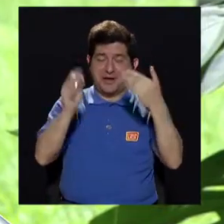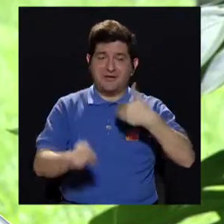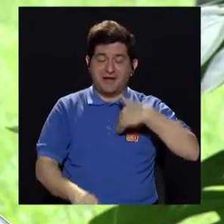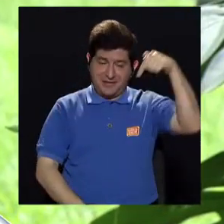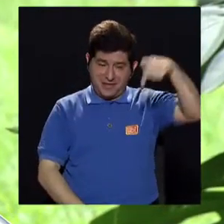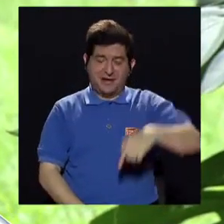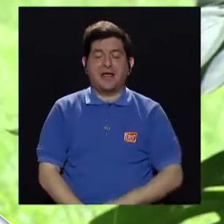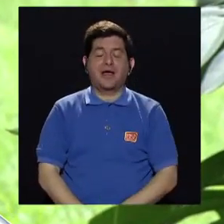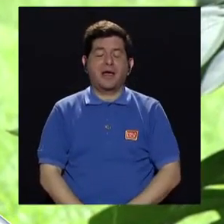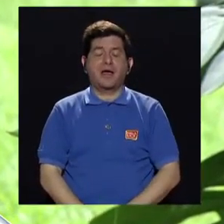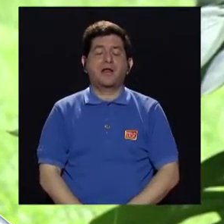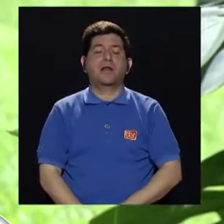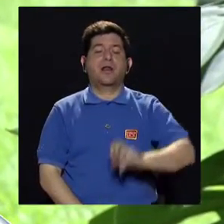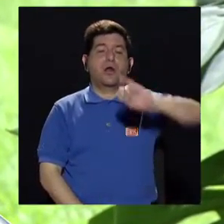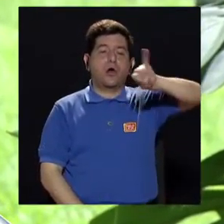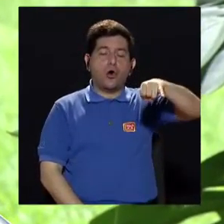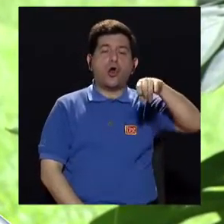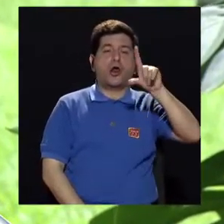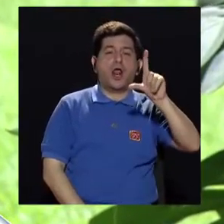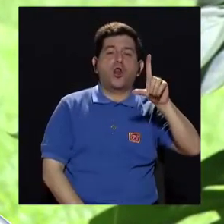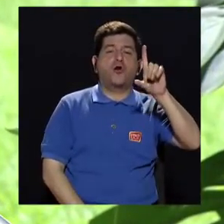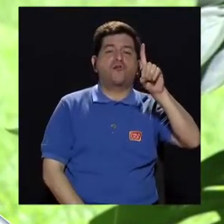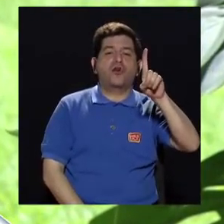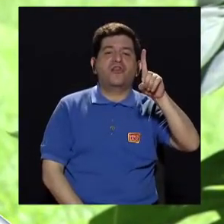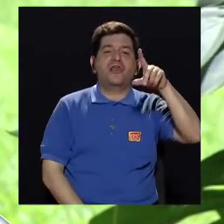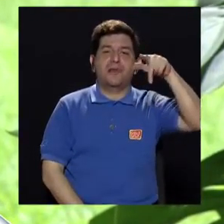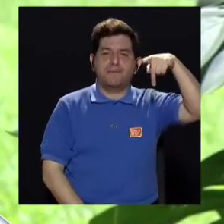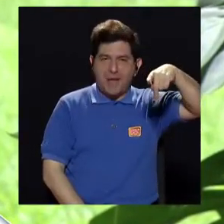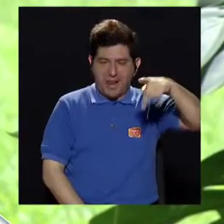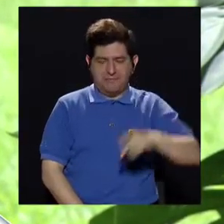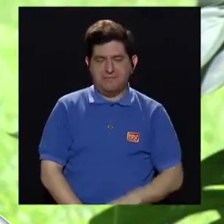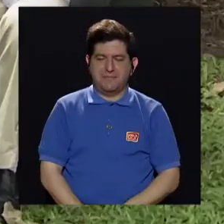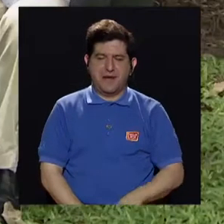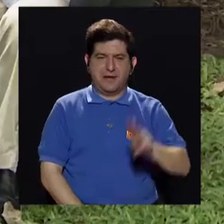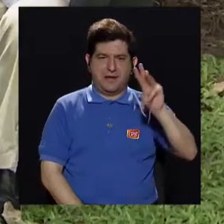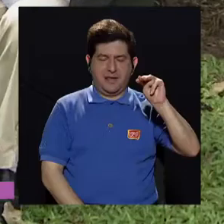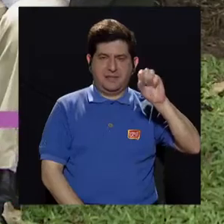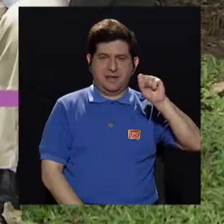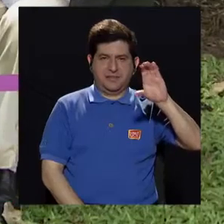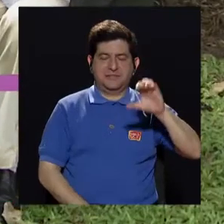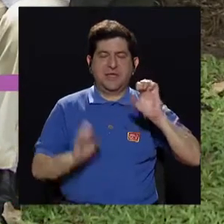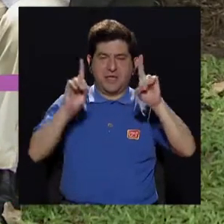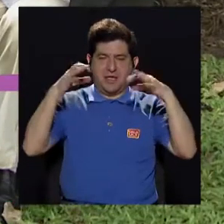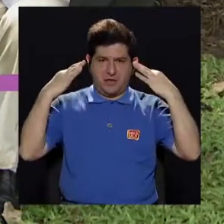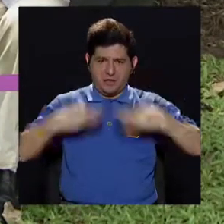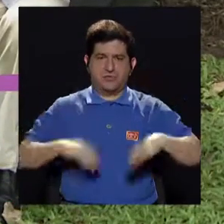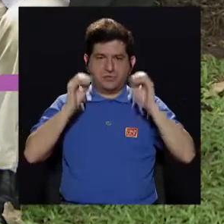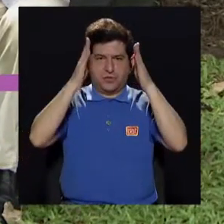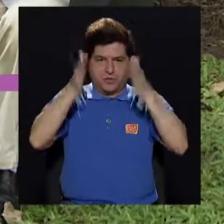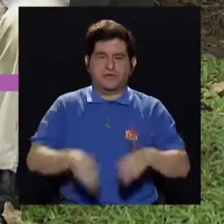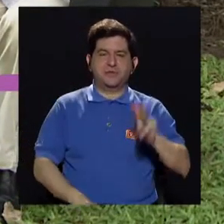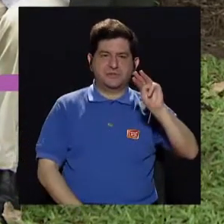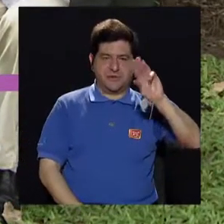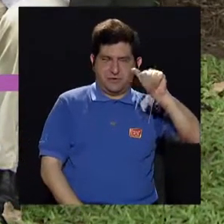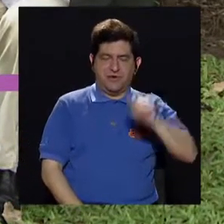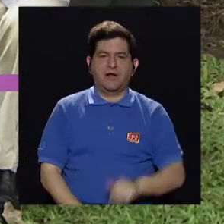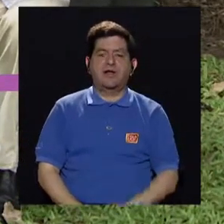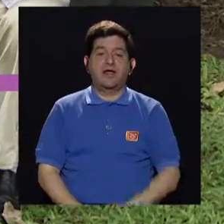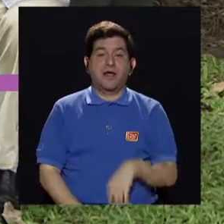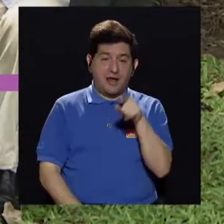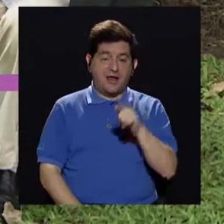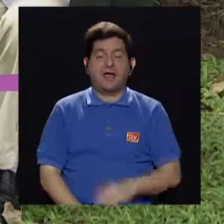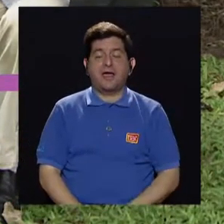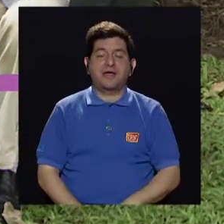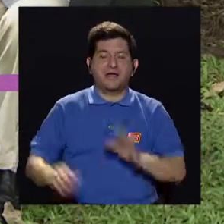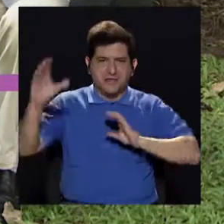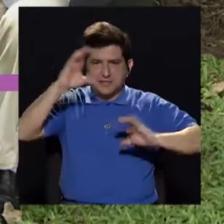tema contamos con la presencia de Jorge Di Palma, Jorge Lobo Di Palma. Él es máster en educación física, profesor de la maestría en la carrera